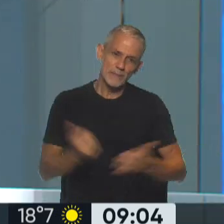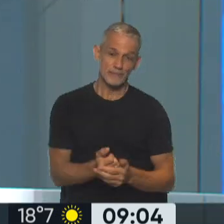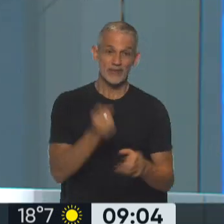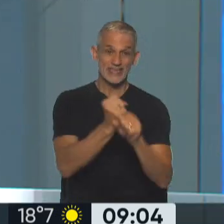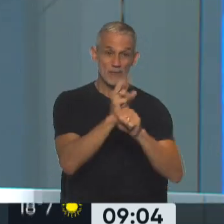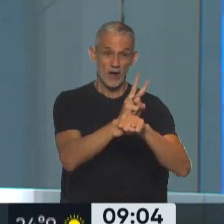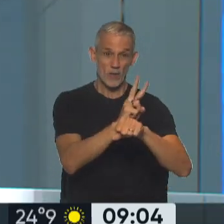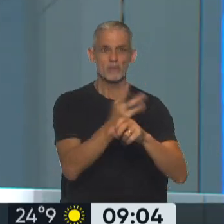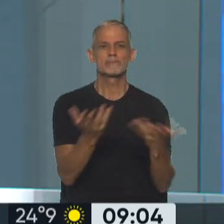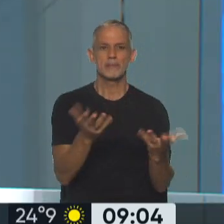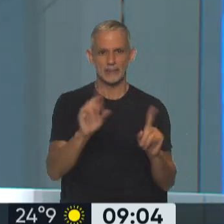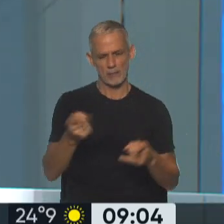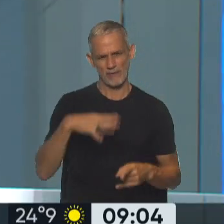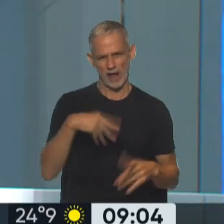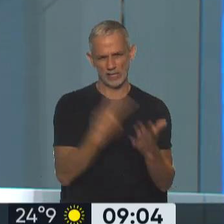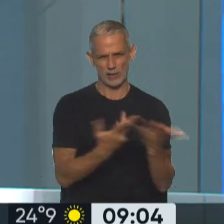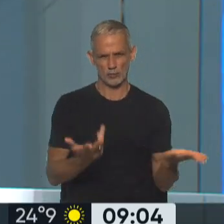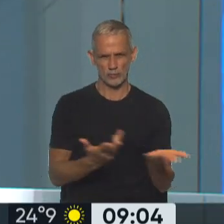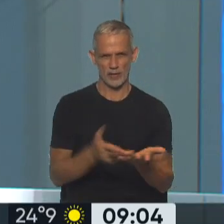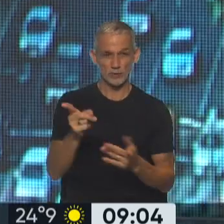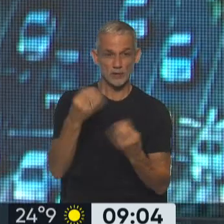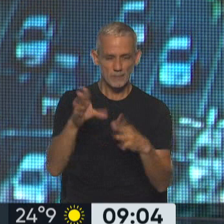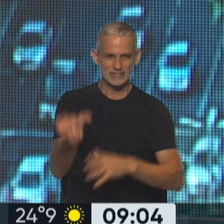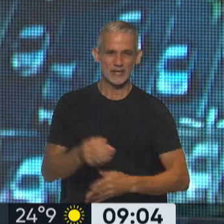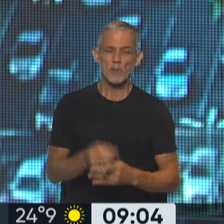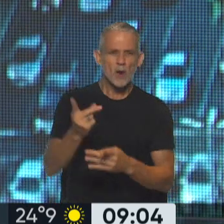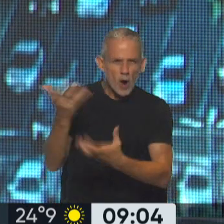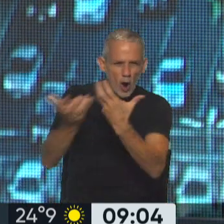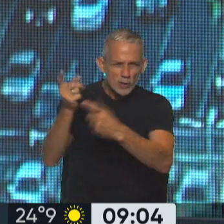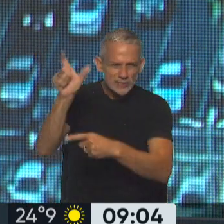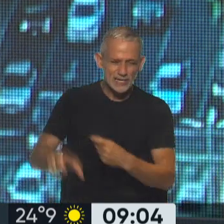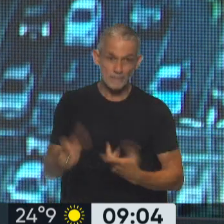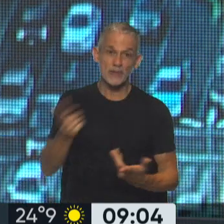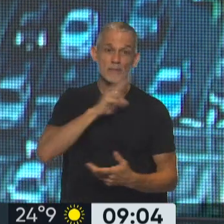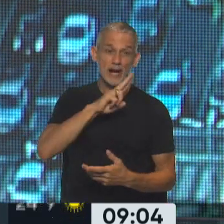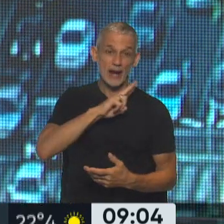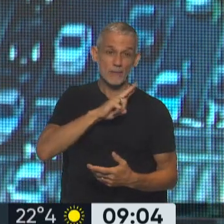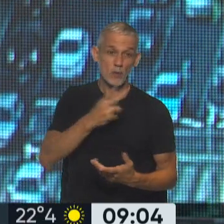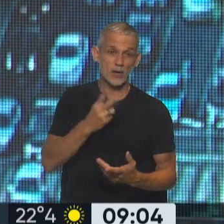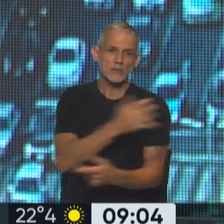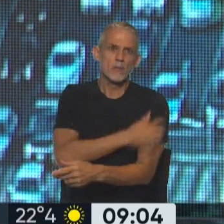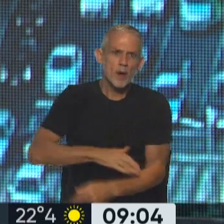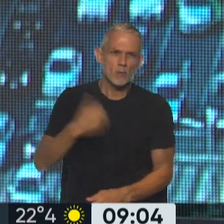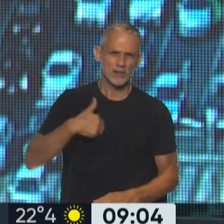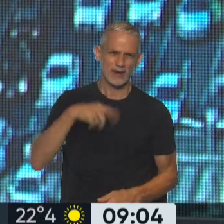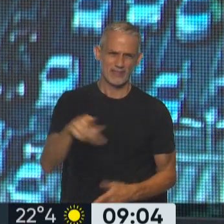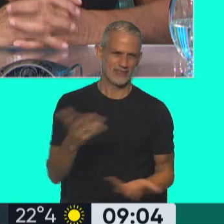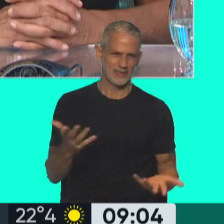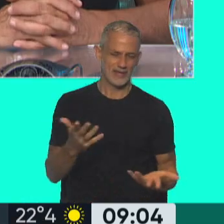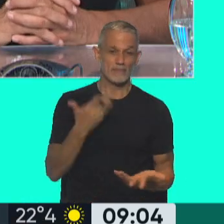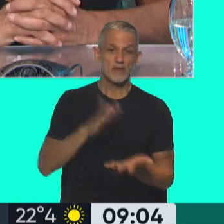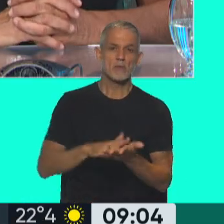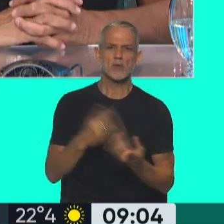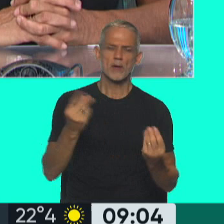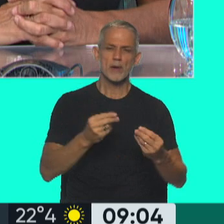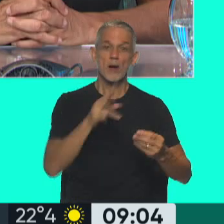cuidado que no está reconocida. Digamos. Exactamente. Ustedes están empezando por eso. Empezamos por eso y sobre todo para las mujeres empobrecidas del país. Claro. Hablamos de jefas